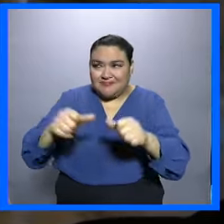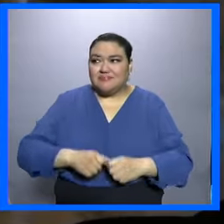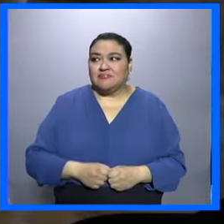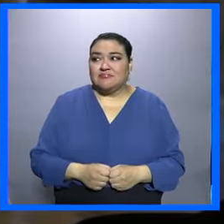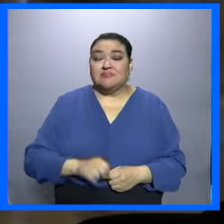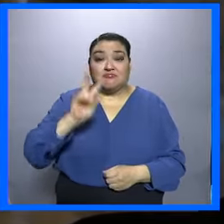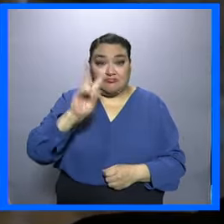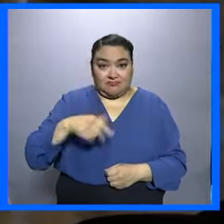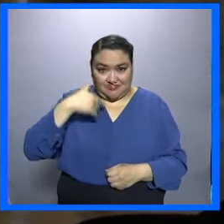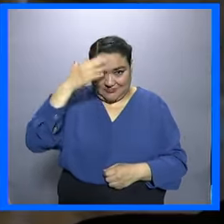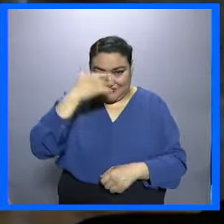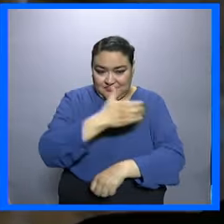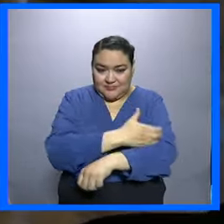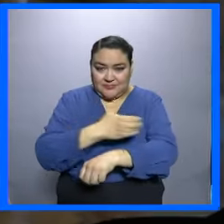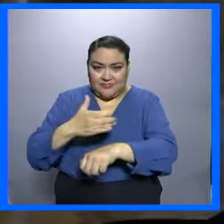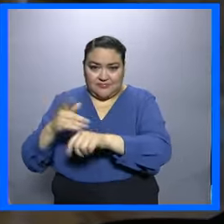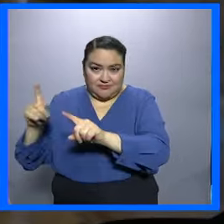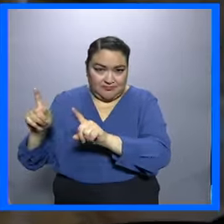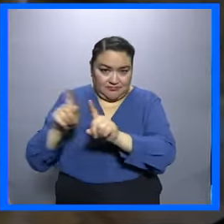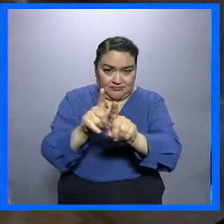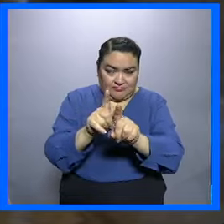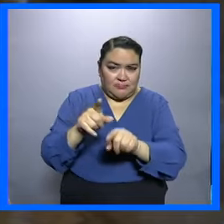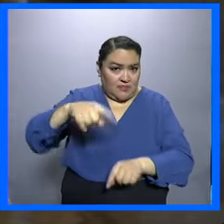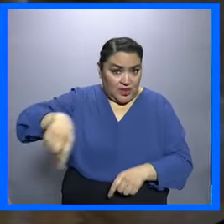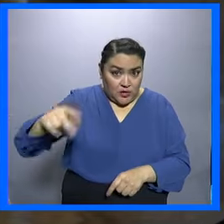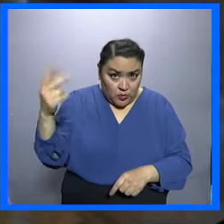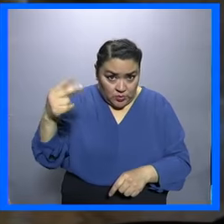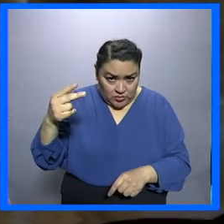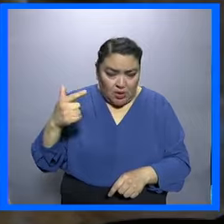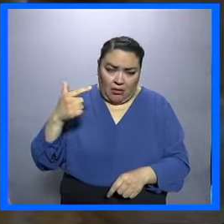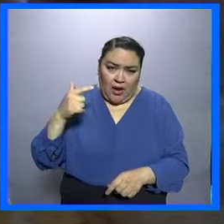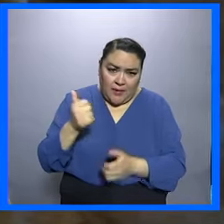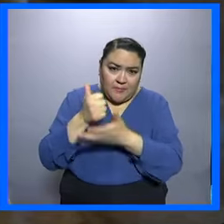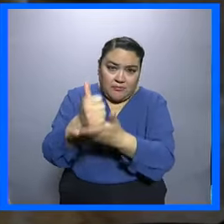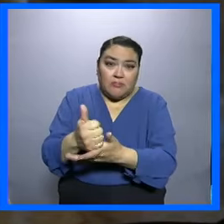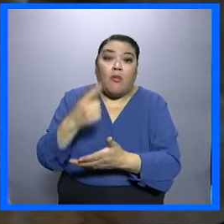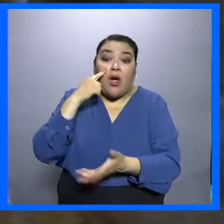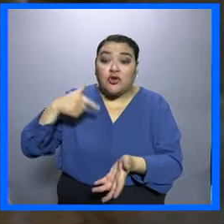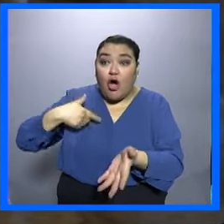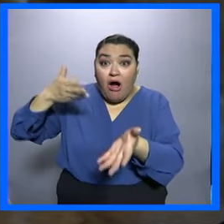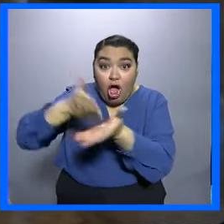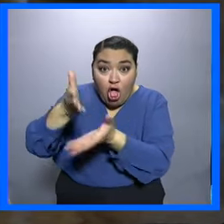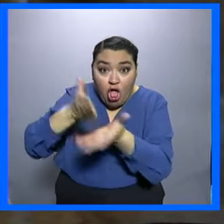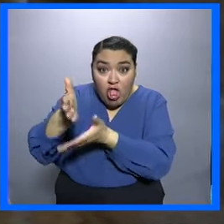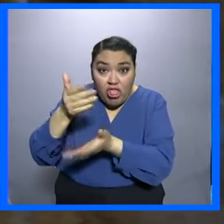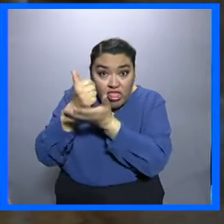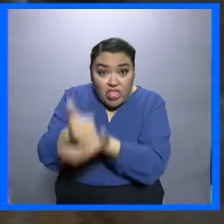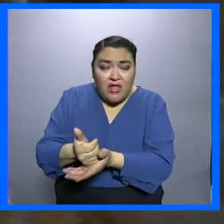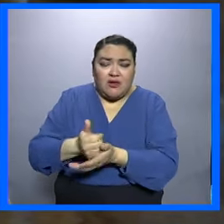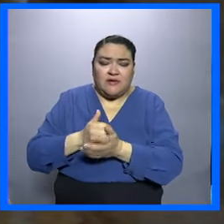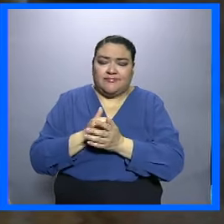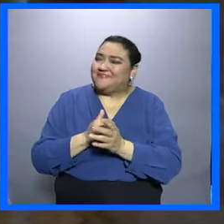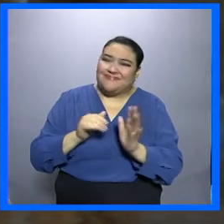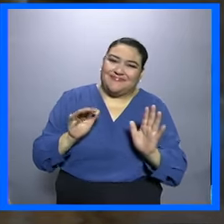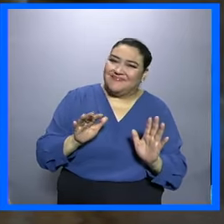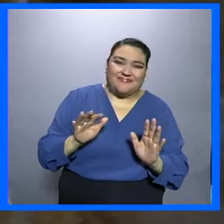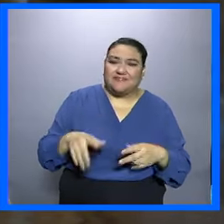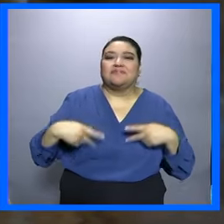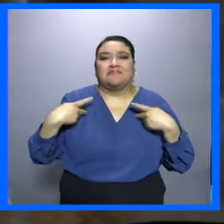Sobre todo en el acompañamiento, siempre y cuando ellos así lo requieran, porque no podemos ser invasivos con ellos, sobre todo para las personas